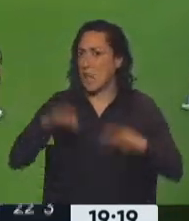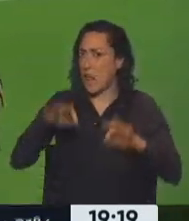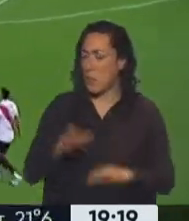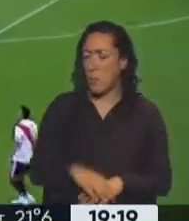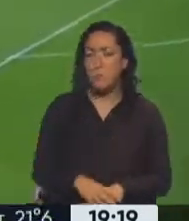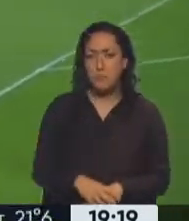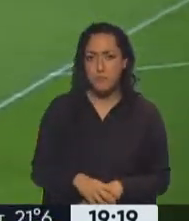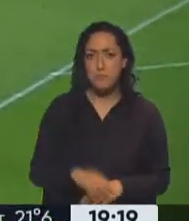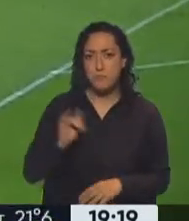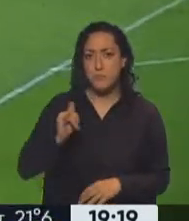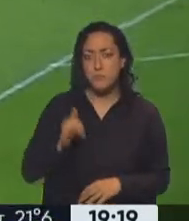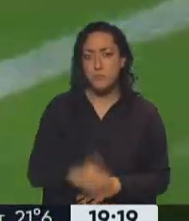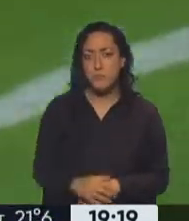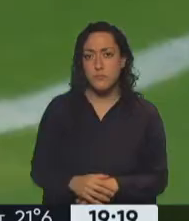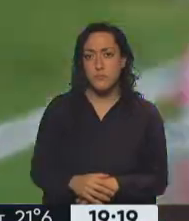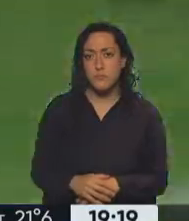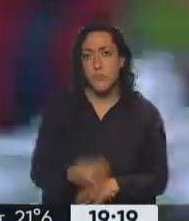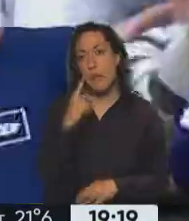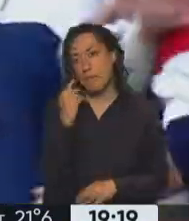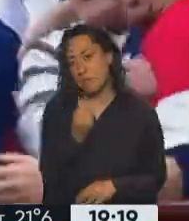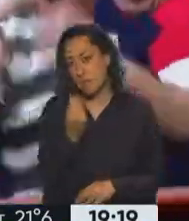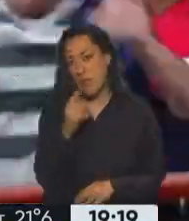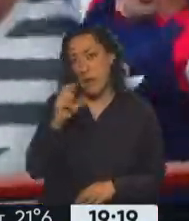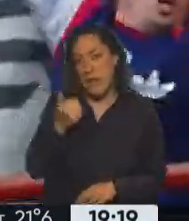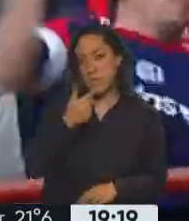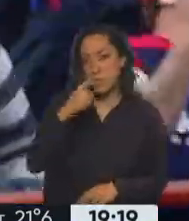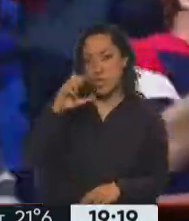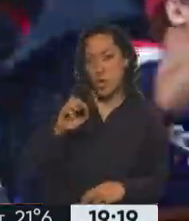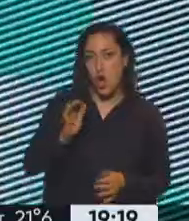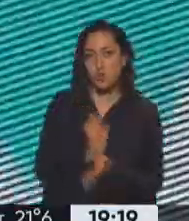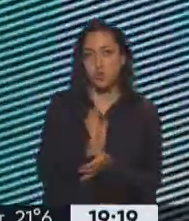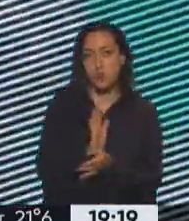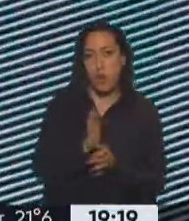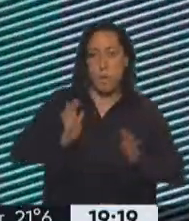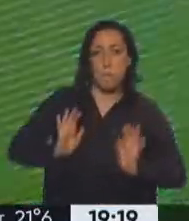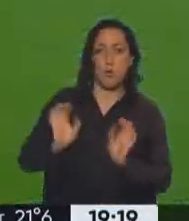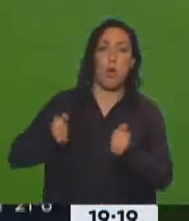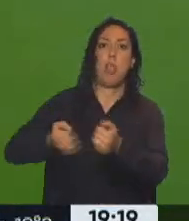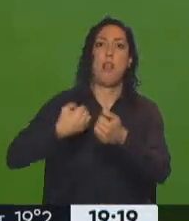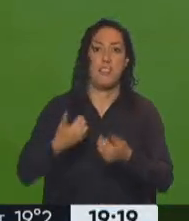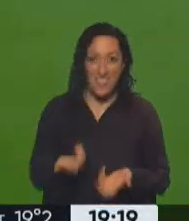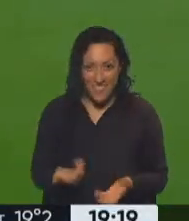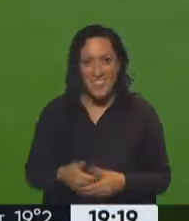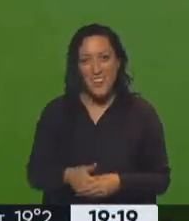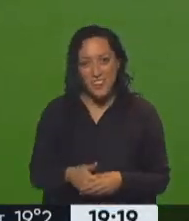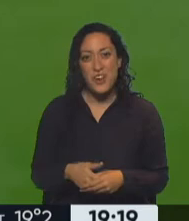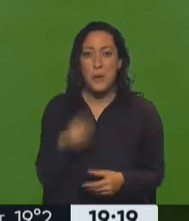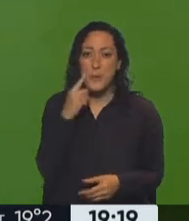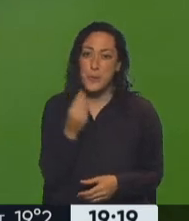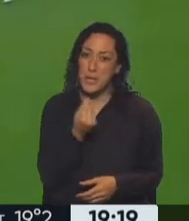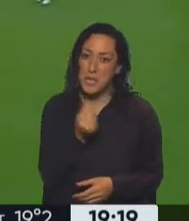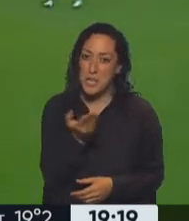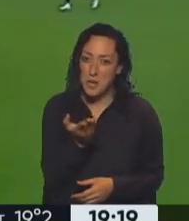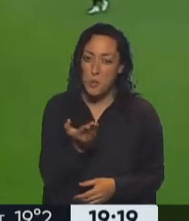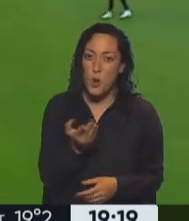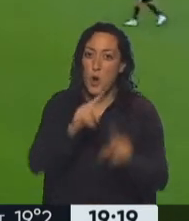sí. Bueno, la vivada del casco. ¿Qué pasó? Lo empujó y quedó en offside. Ahora, la vivada, pero esto con el